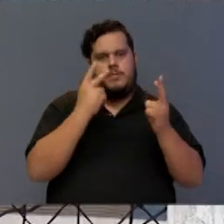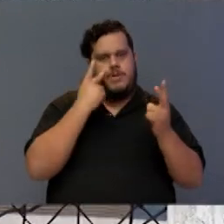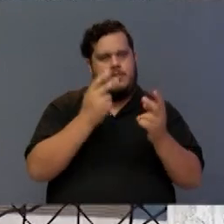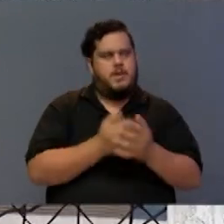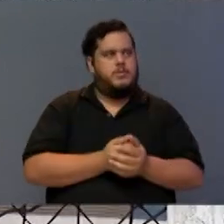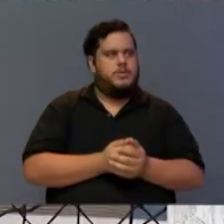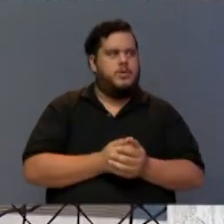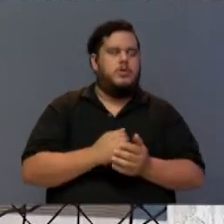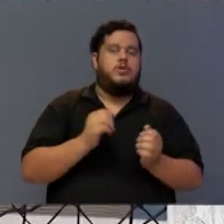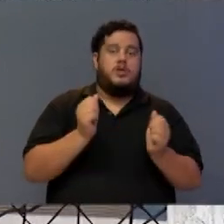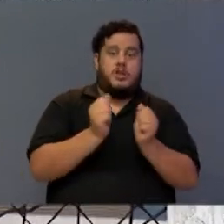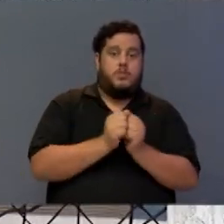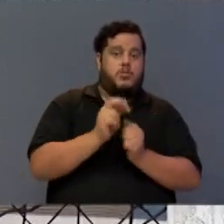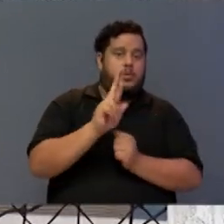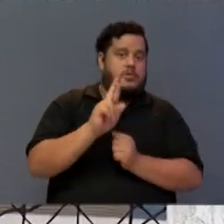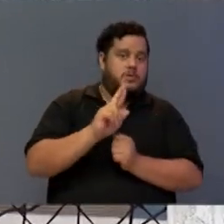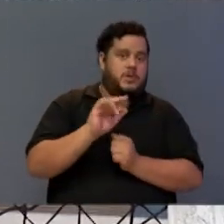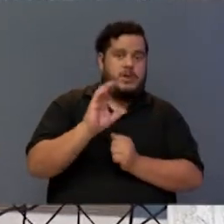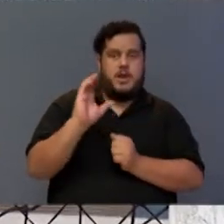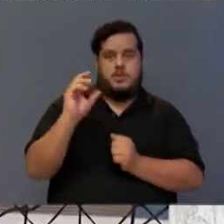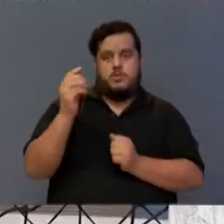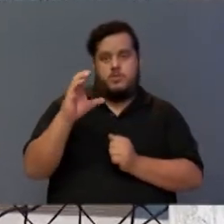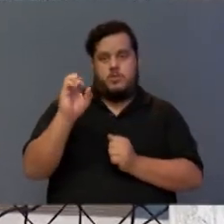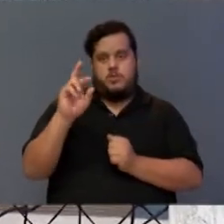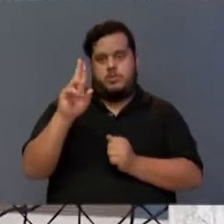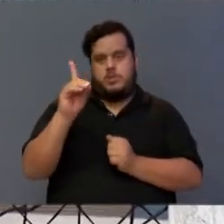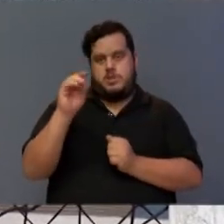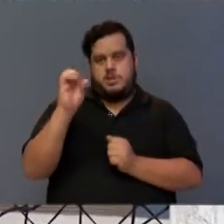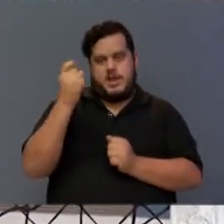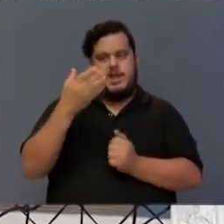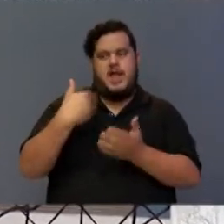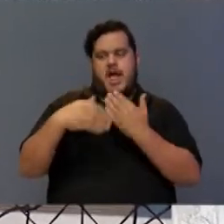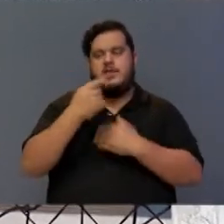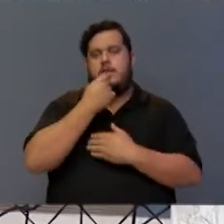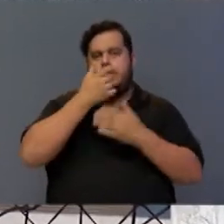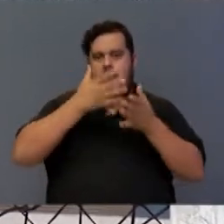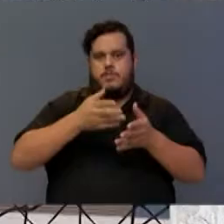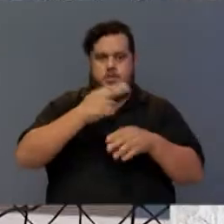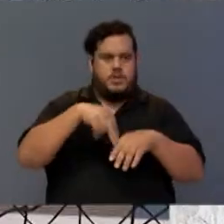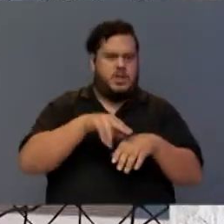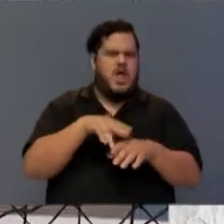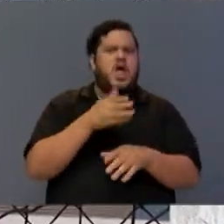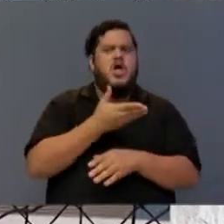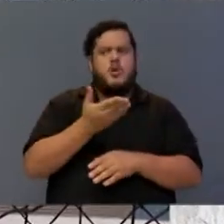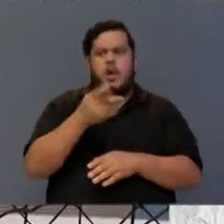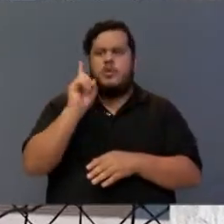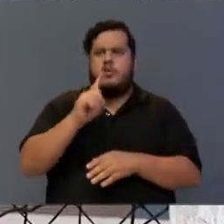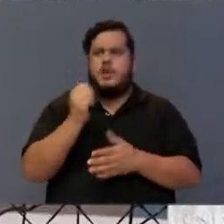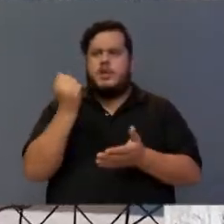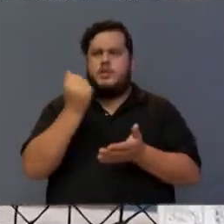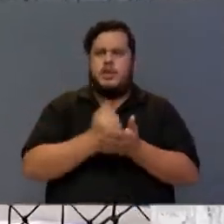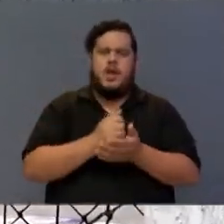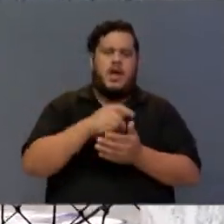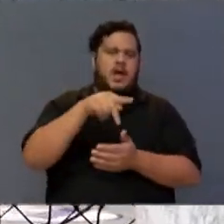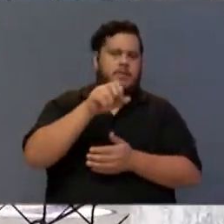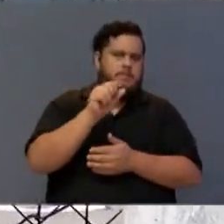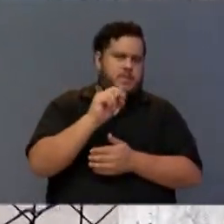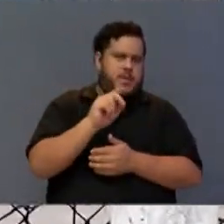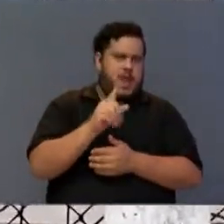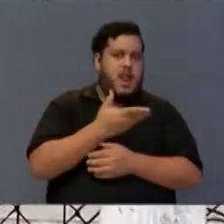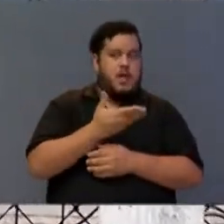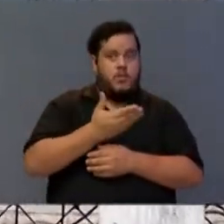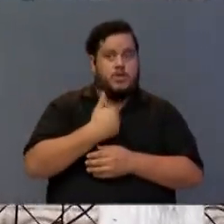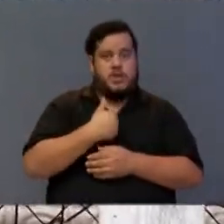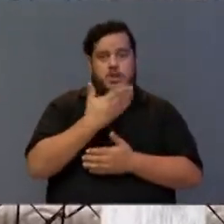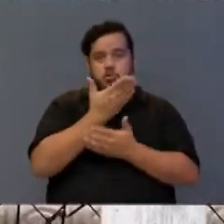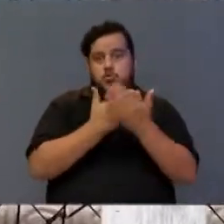estamos dando en ricardo cerdas ex árbitro nacional para conocer el criterio cuando se tiene que marcar como penal cuando hay una